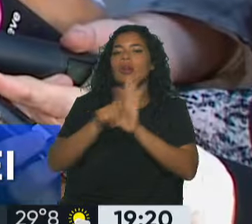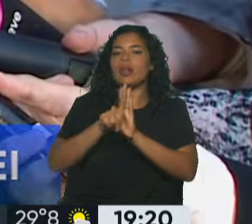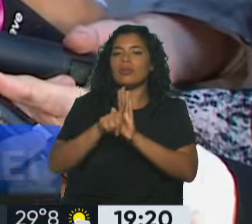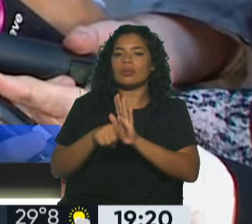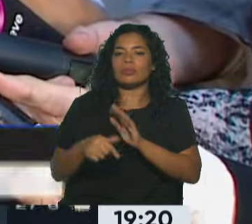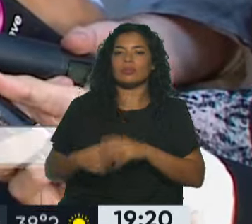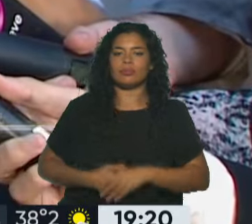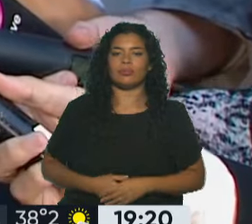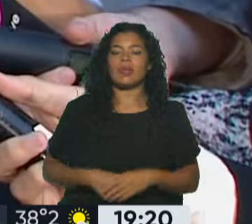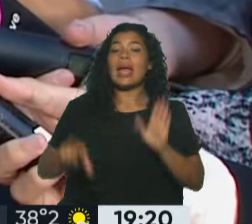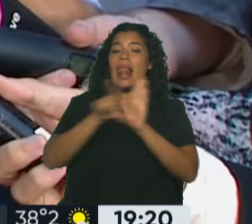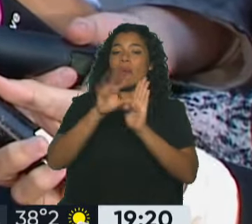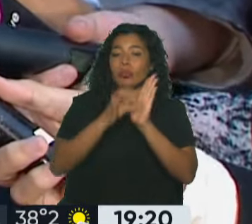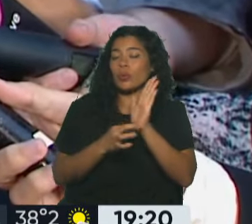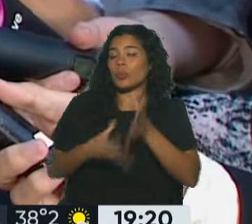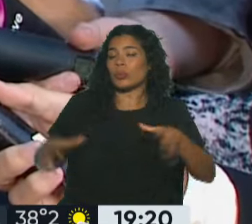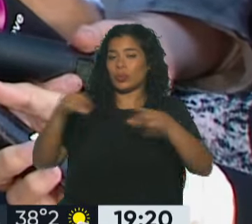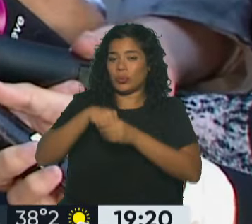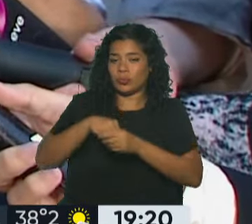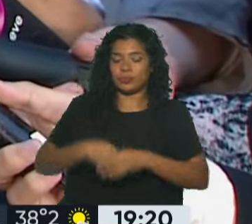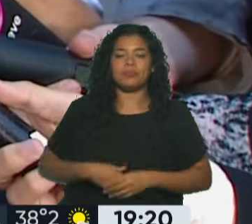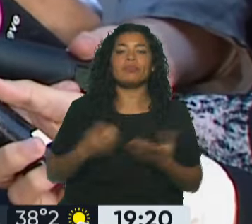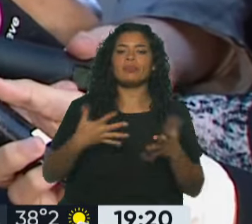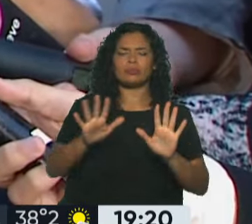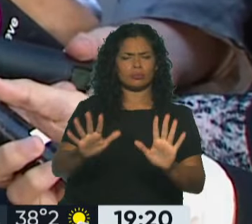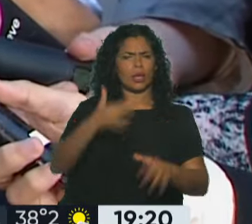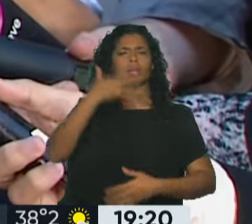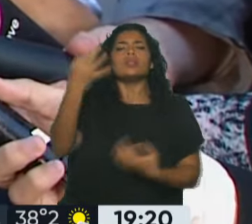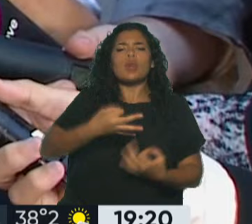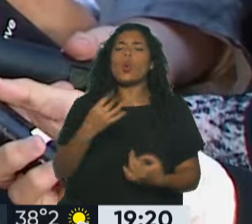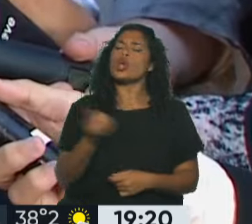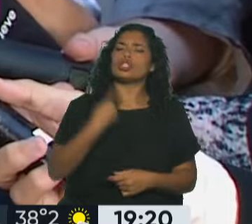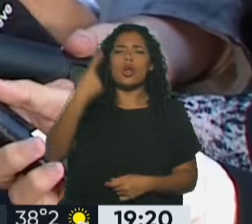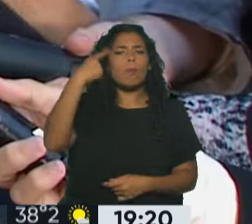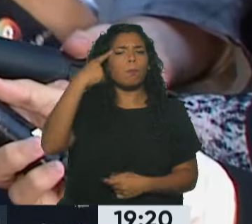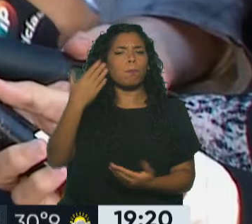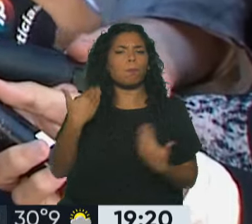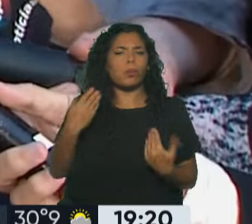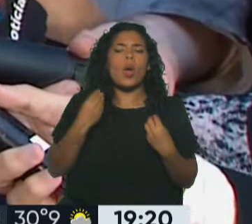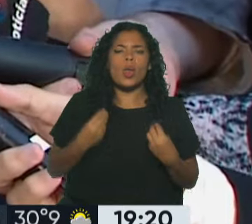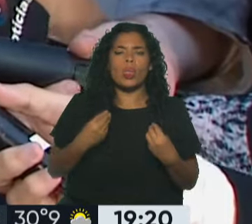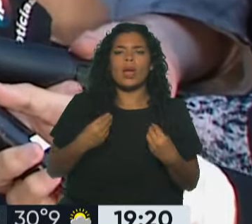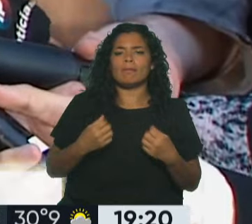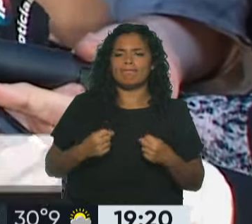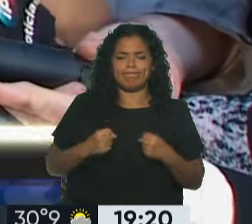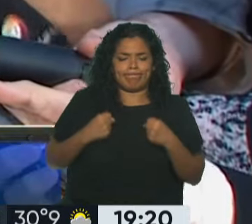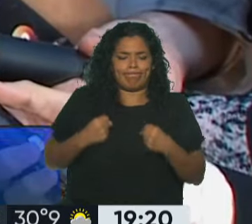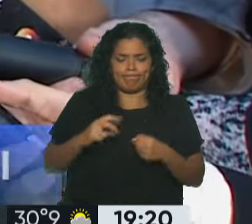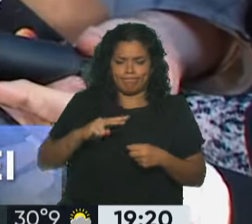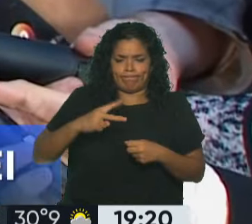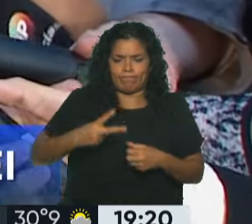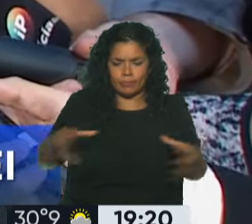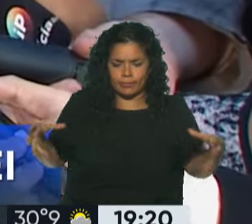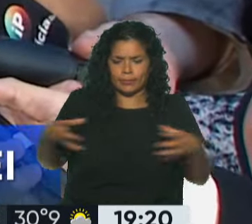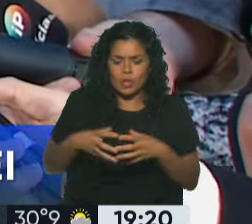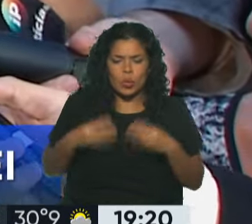Exactamente, está hablando Ritondo, a ver, lo escuchamos. Así que seguramente lo que podemos pensar en cómo reforzamos, acompañar las ideas del cambio, que